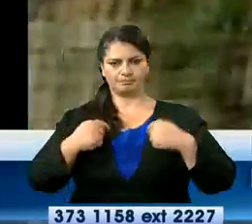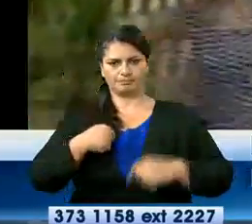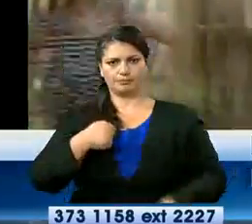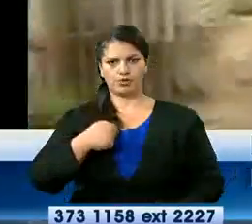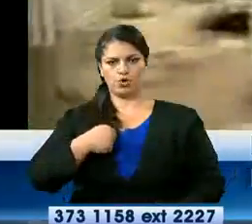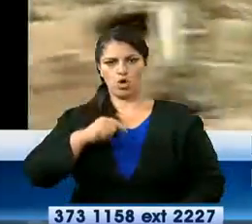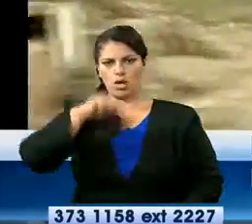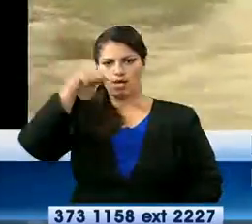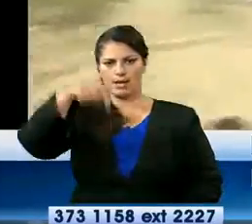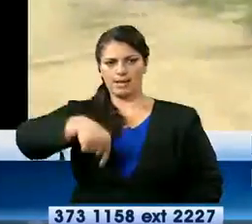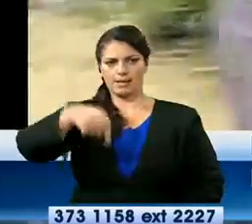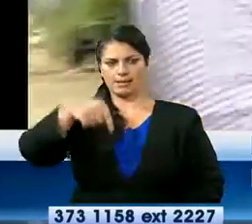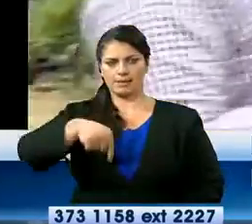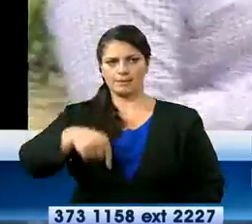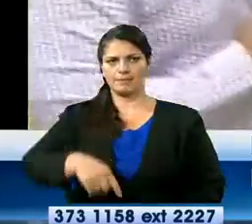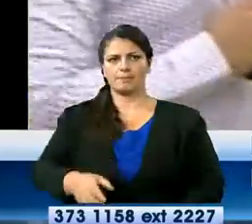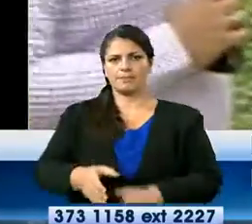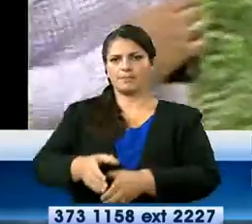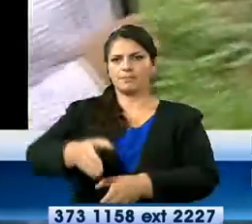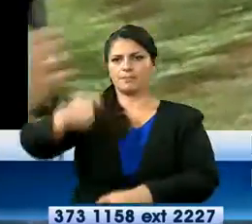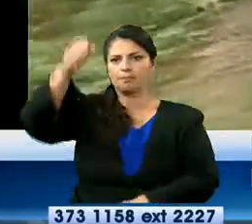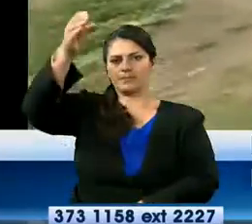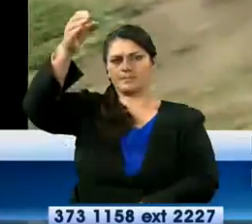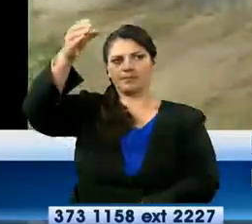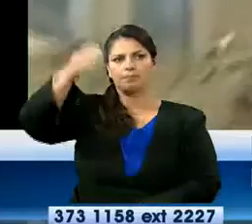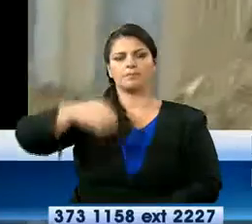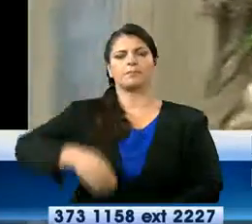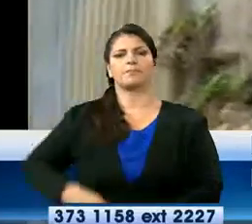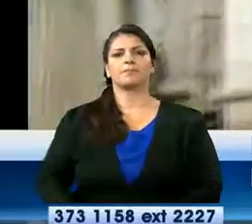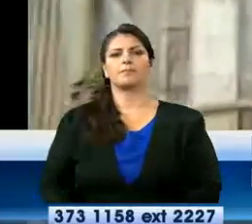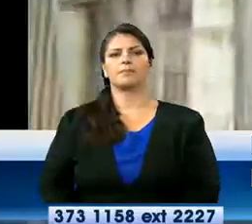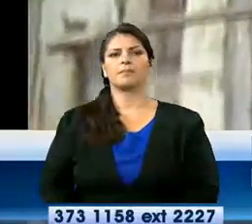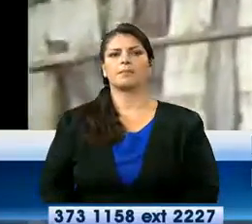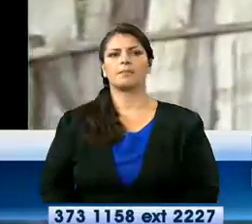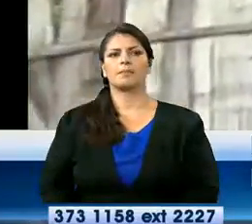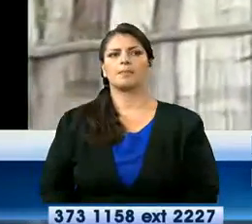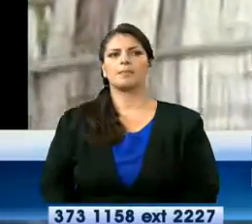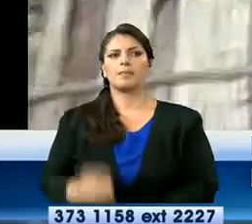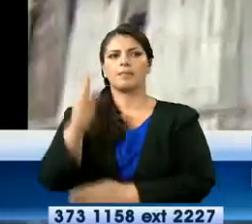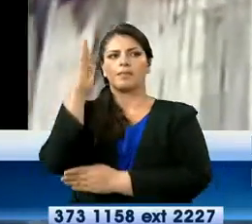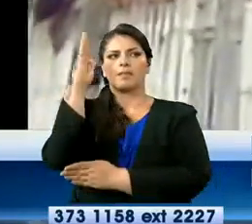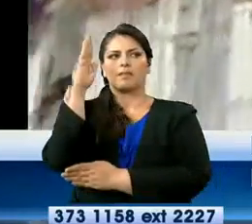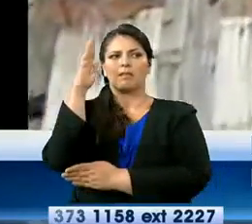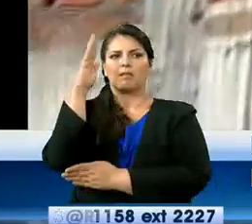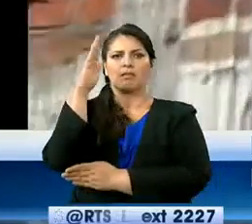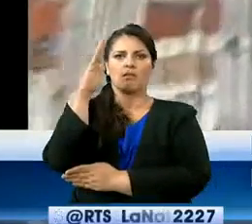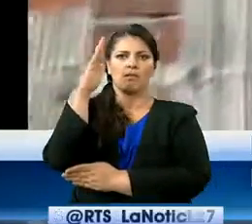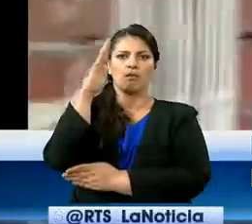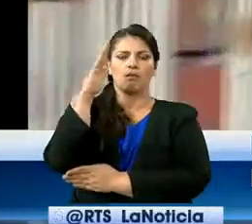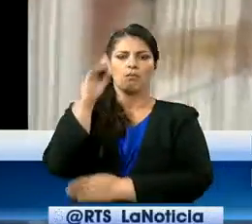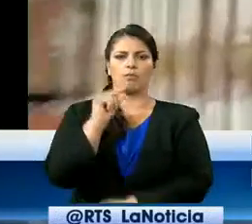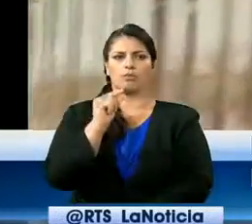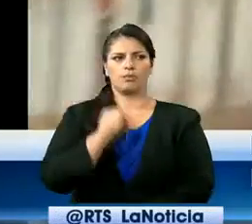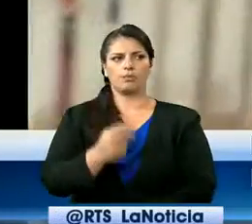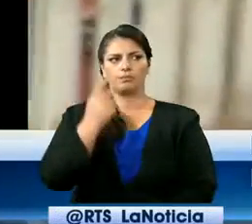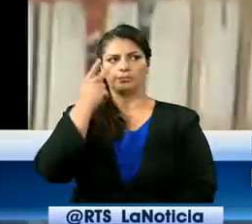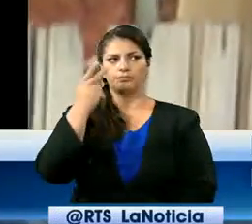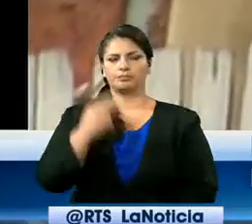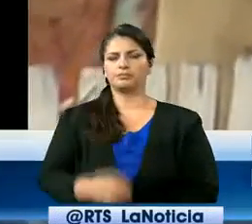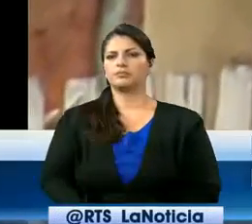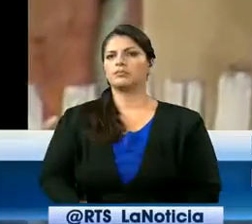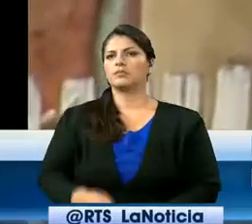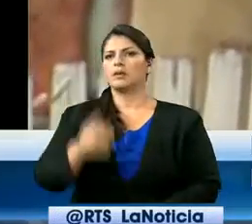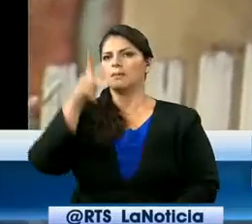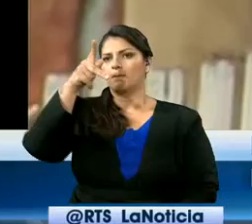solamente como referencia voy a dar este código. Este poste, bueno, también está como ya, sí, también está en Clink, ¿ya? Aquí está el código. Es